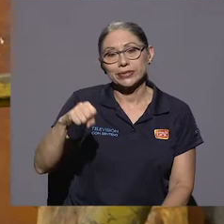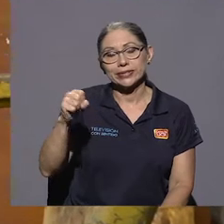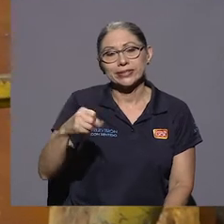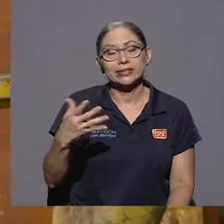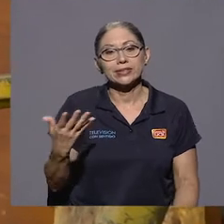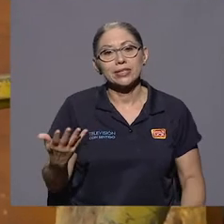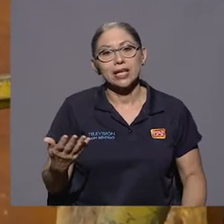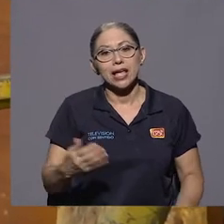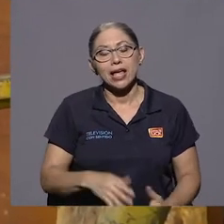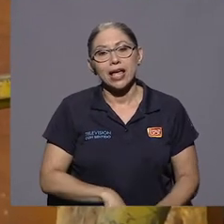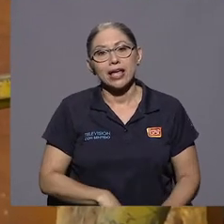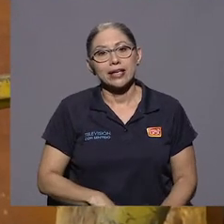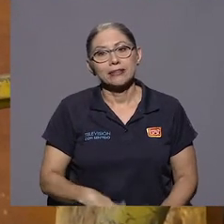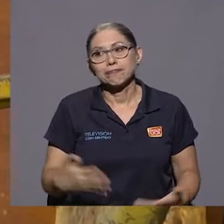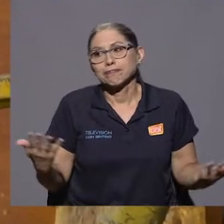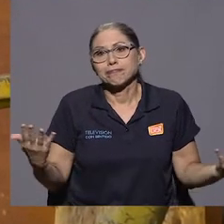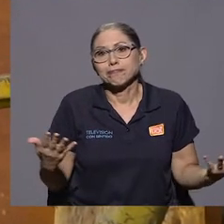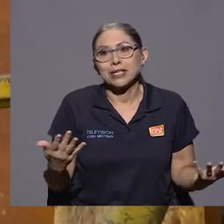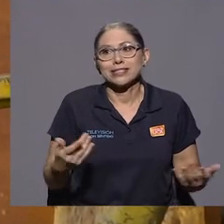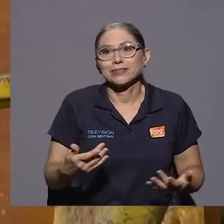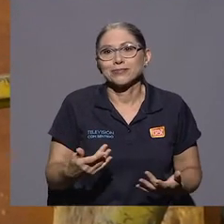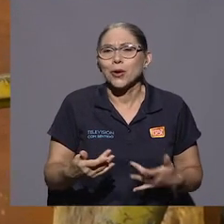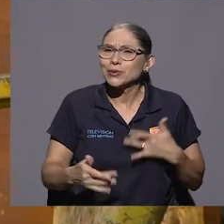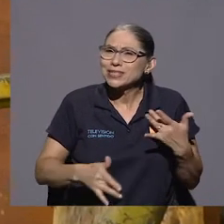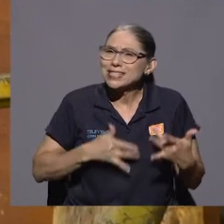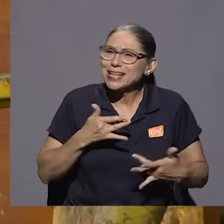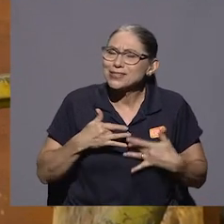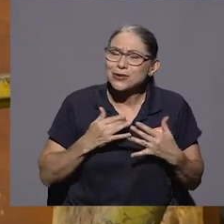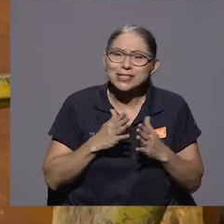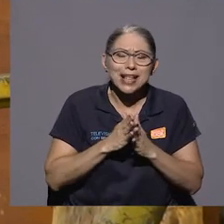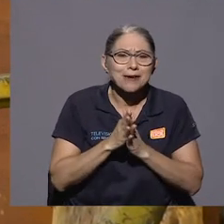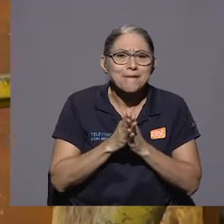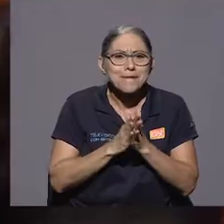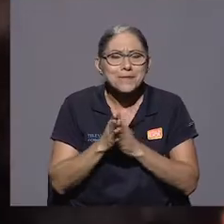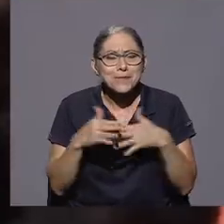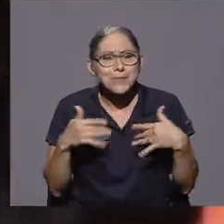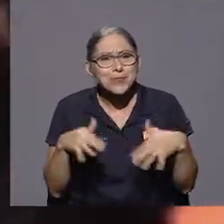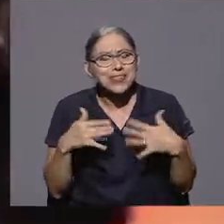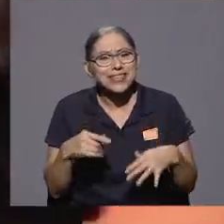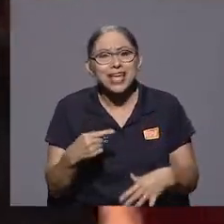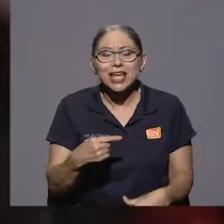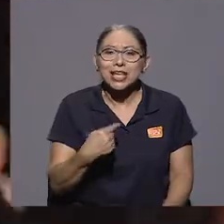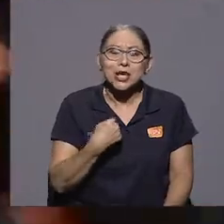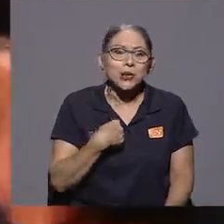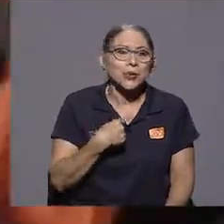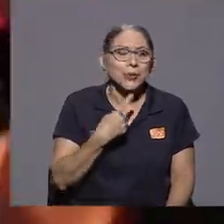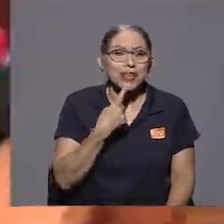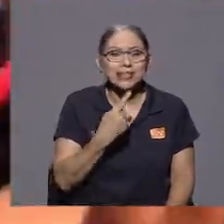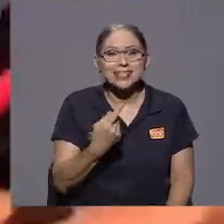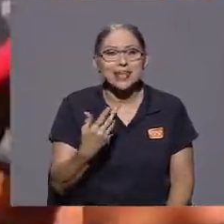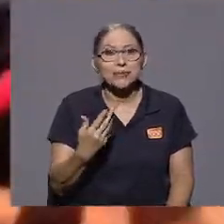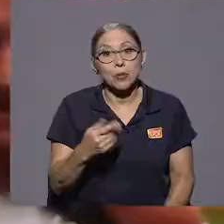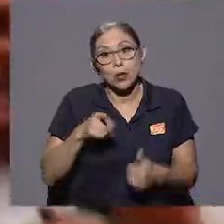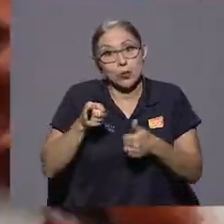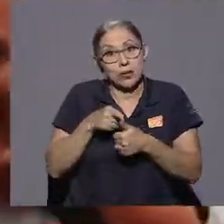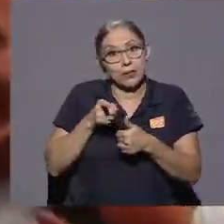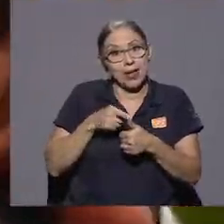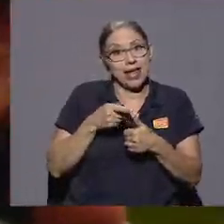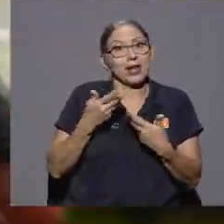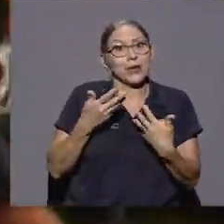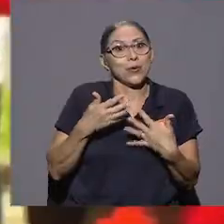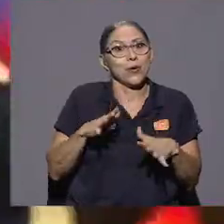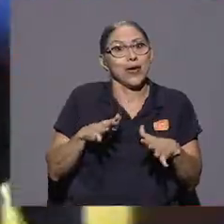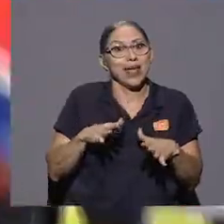uno, pucha, son esas sensaciones tan ricas, ¿verdad? En las que uno decía, bueno, primero que el